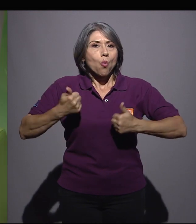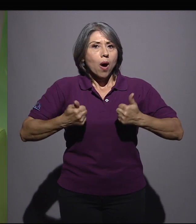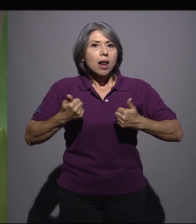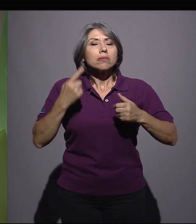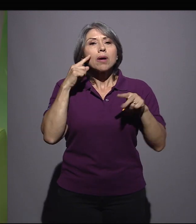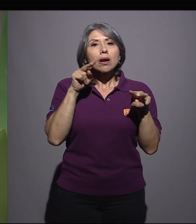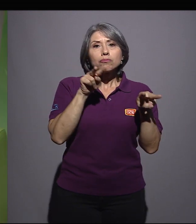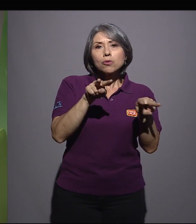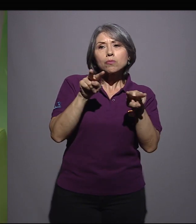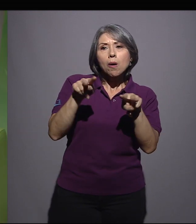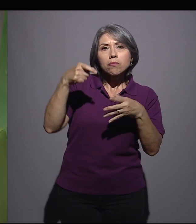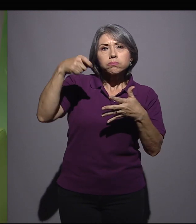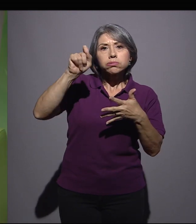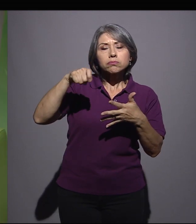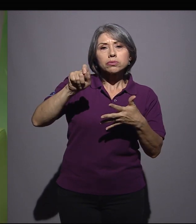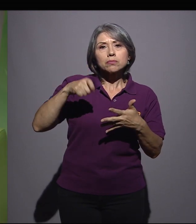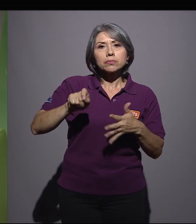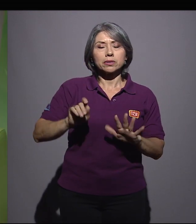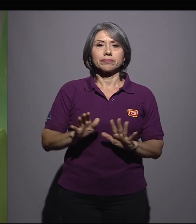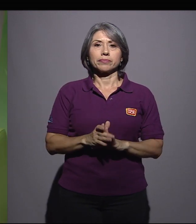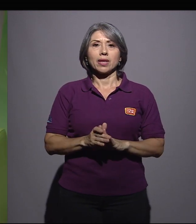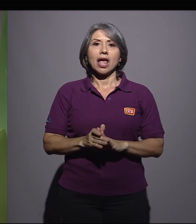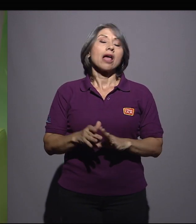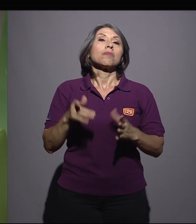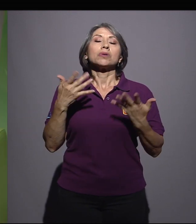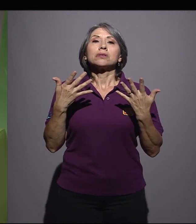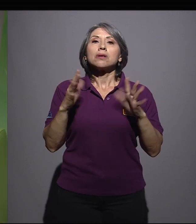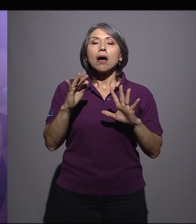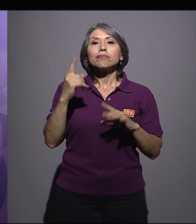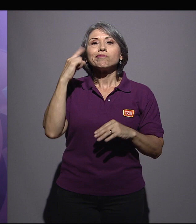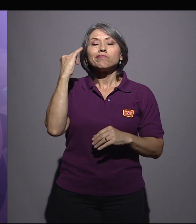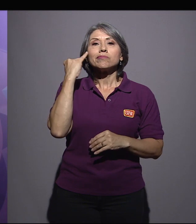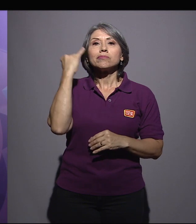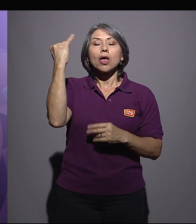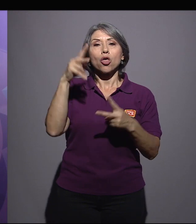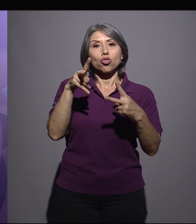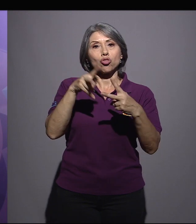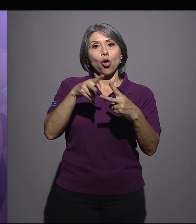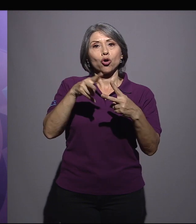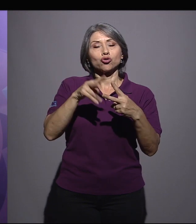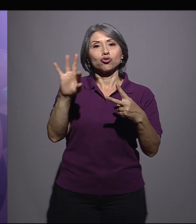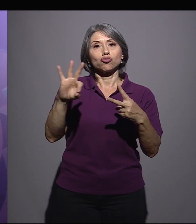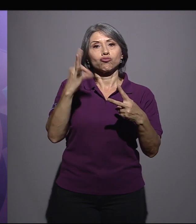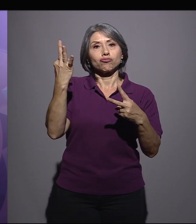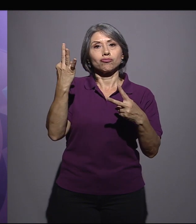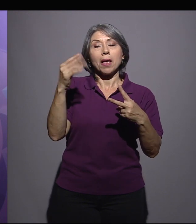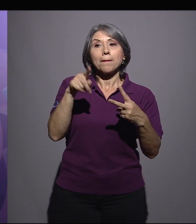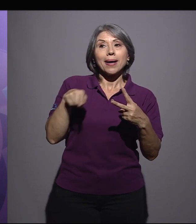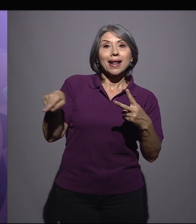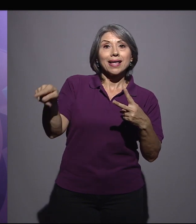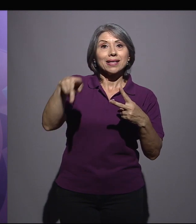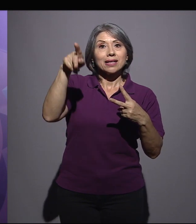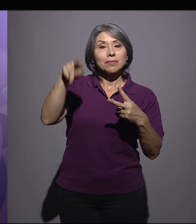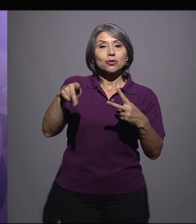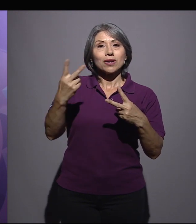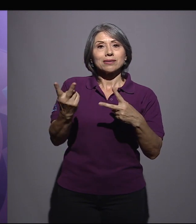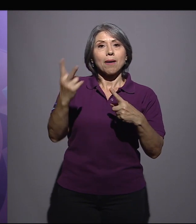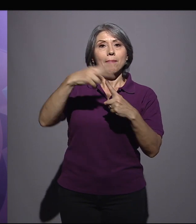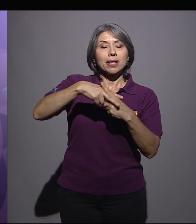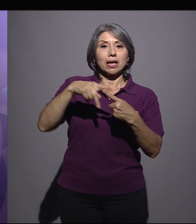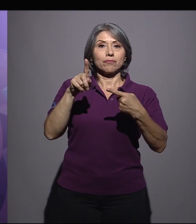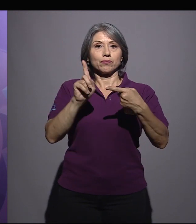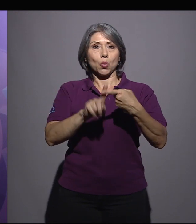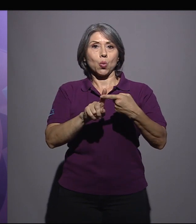Entonces, básicamente se ha ideado 2 instrumentos para que ellos apliquen ese día. Uno es